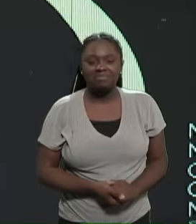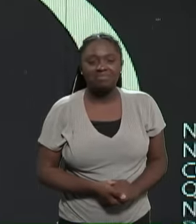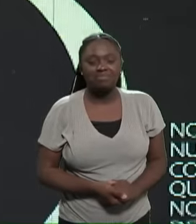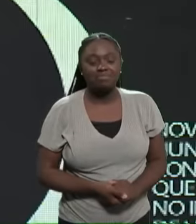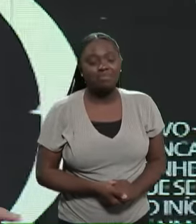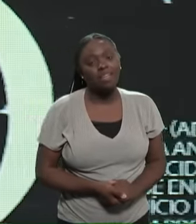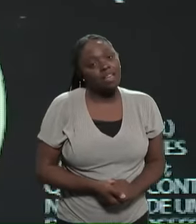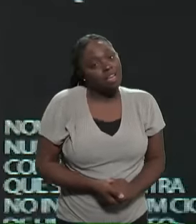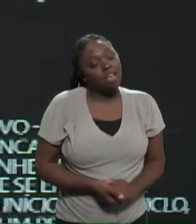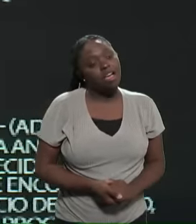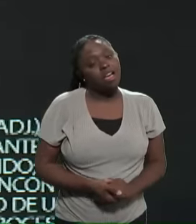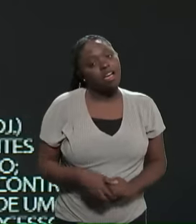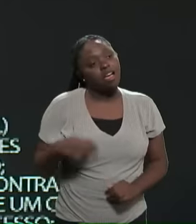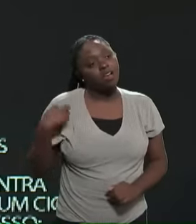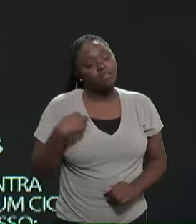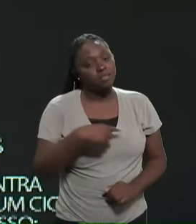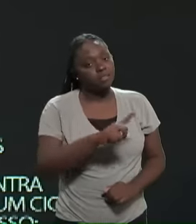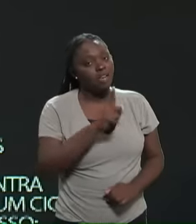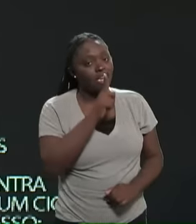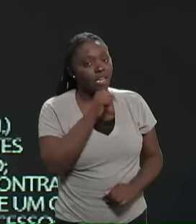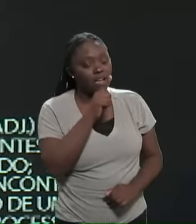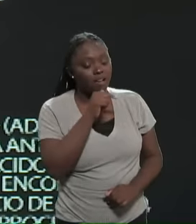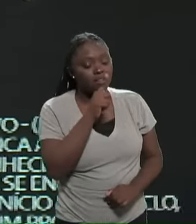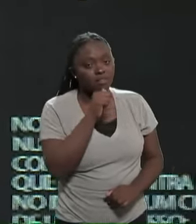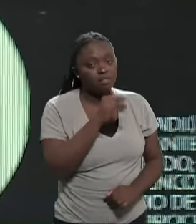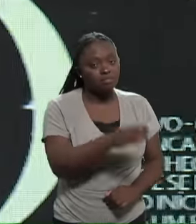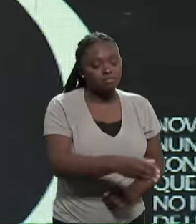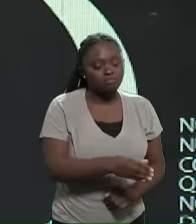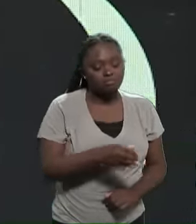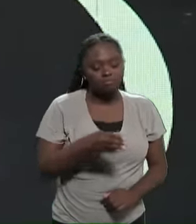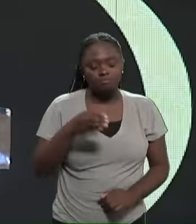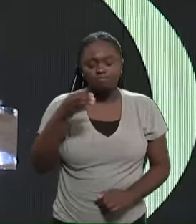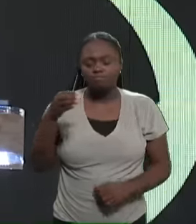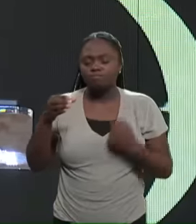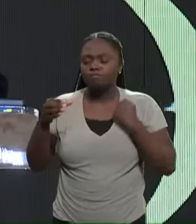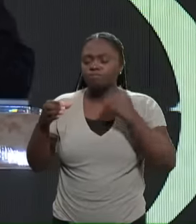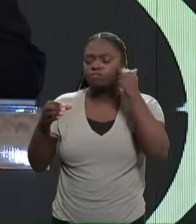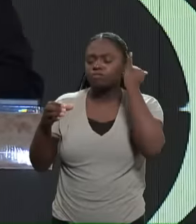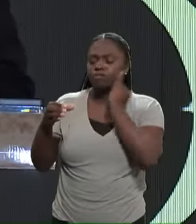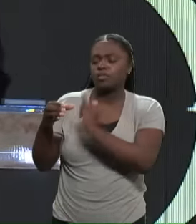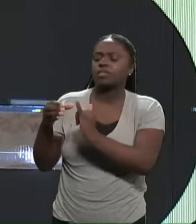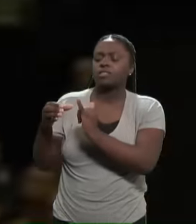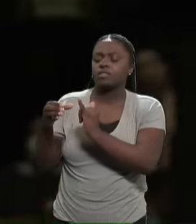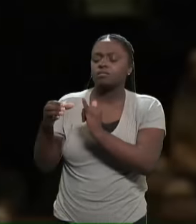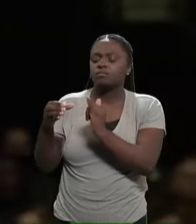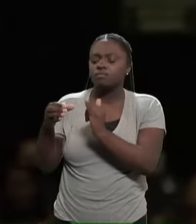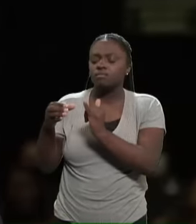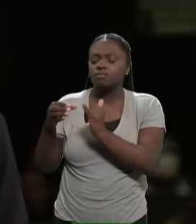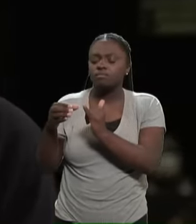Ahí yo fui y pegué un copo de agua. Y yo falei: yo voy a profetizar